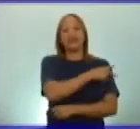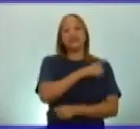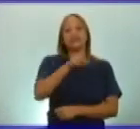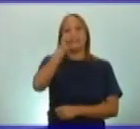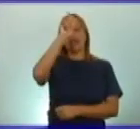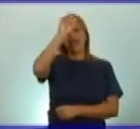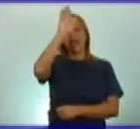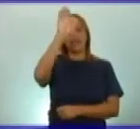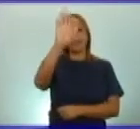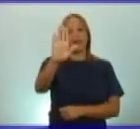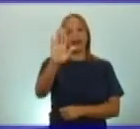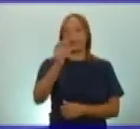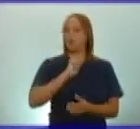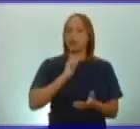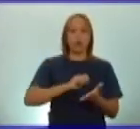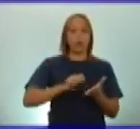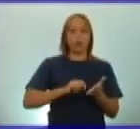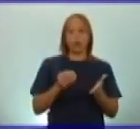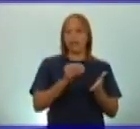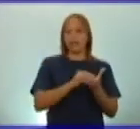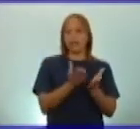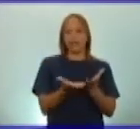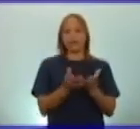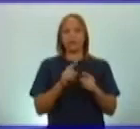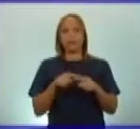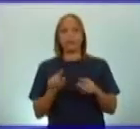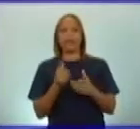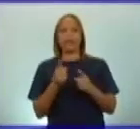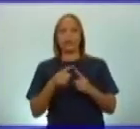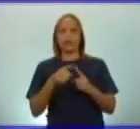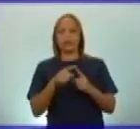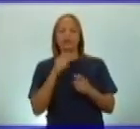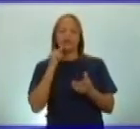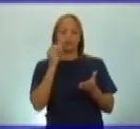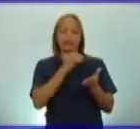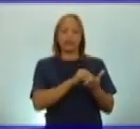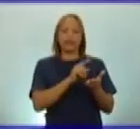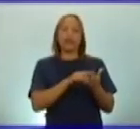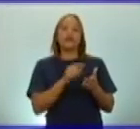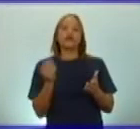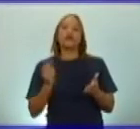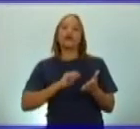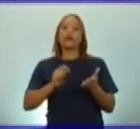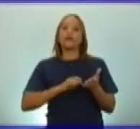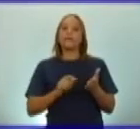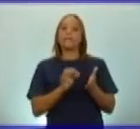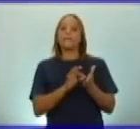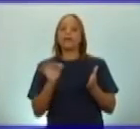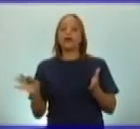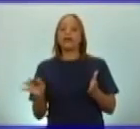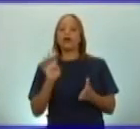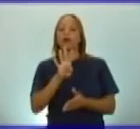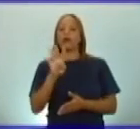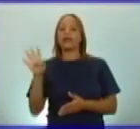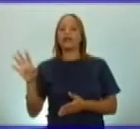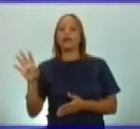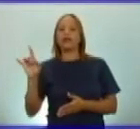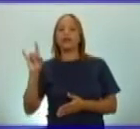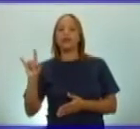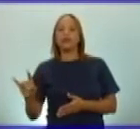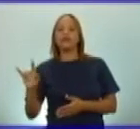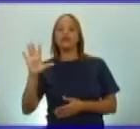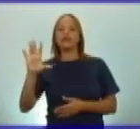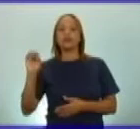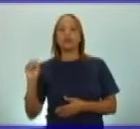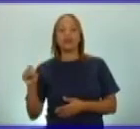Esto no lo anoten en su libreta, porque está en su libro de texto. Quiero que anoten la página 49 y 50 del libro, porque ustedes van a ver allí, cuando